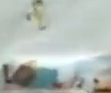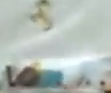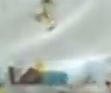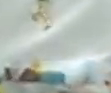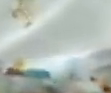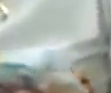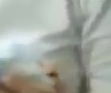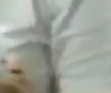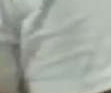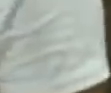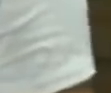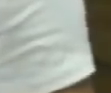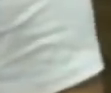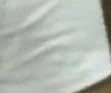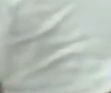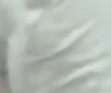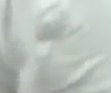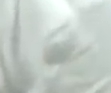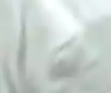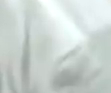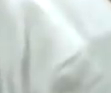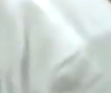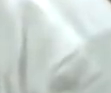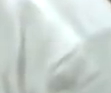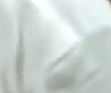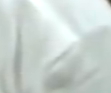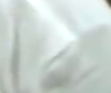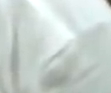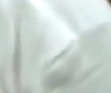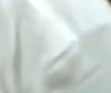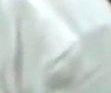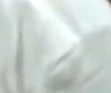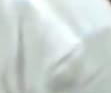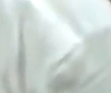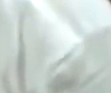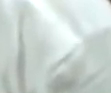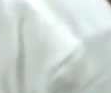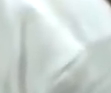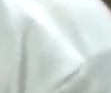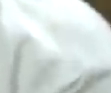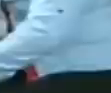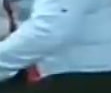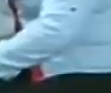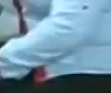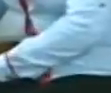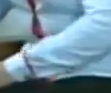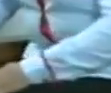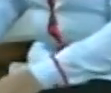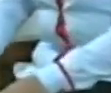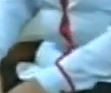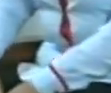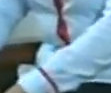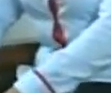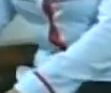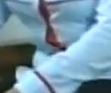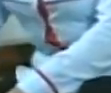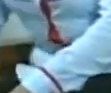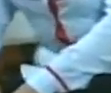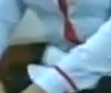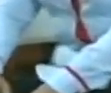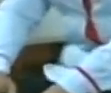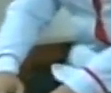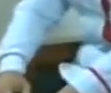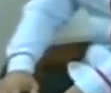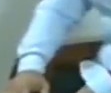señor Ever, el padre de la familia, le entregamos el título de la propiedad, y que sea Yamilet quien nos dé su mensaje para todo el